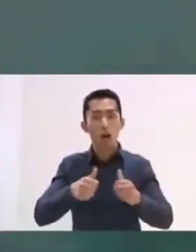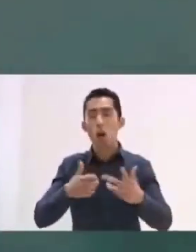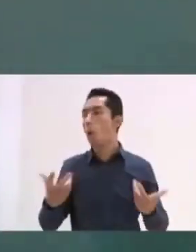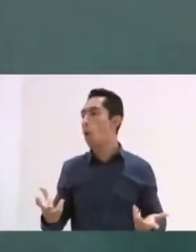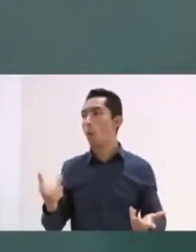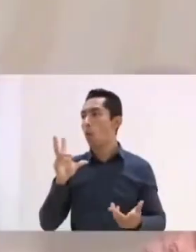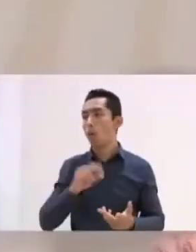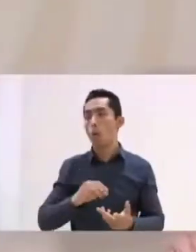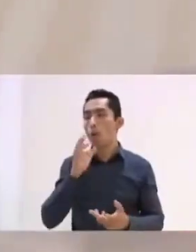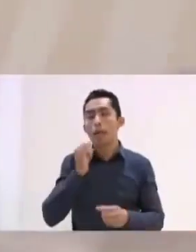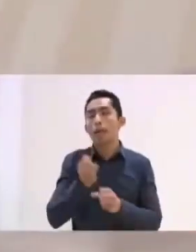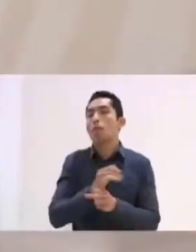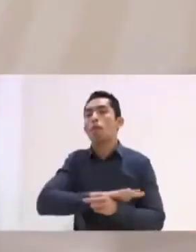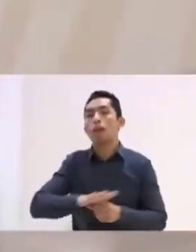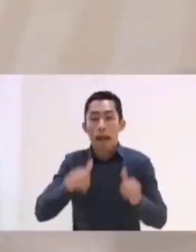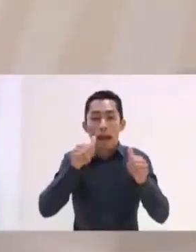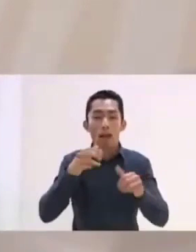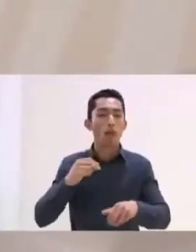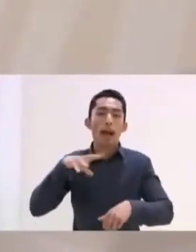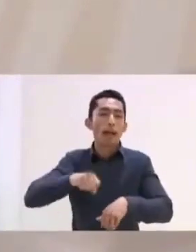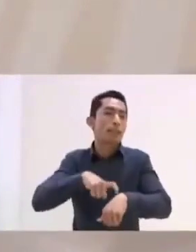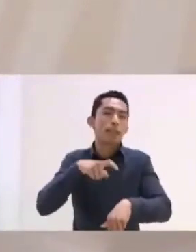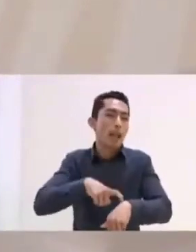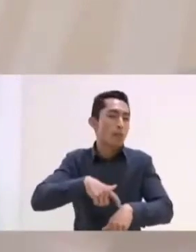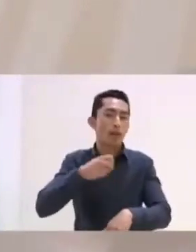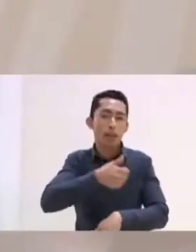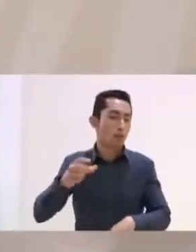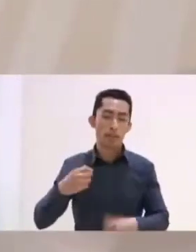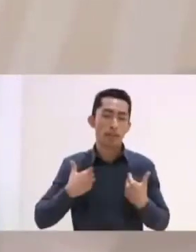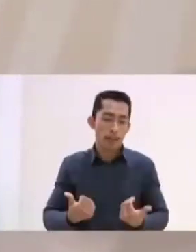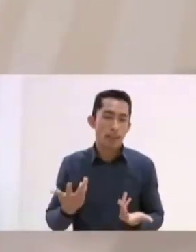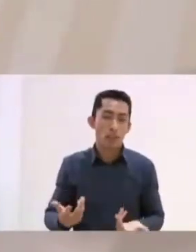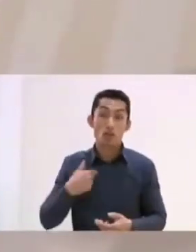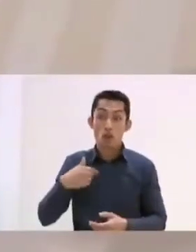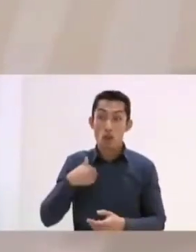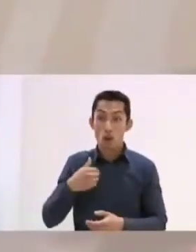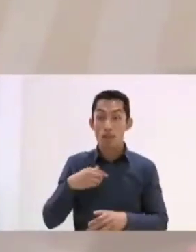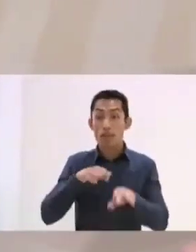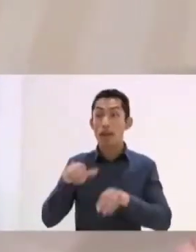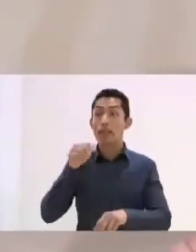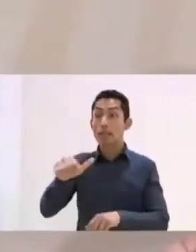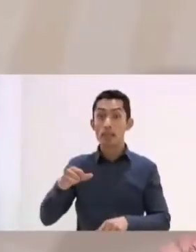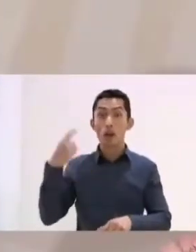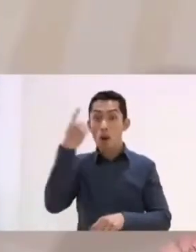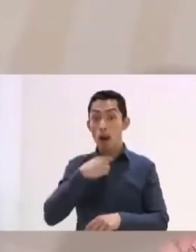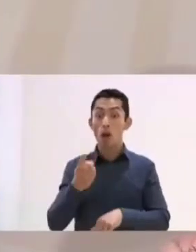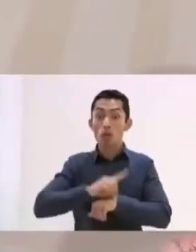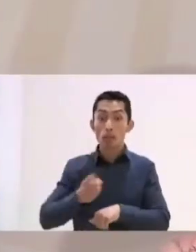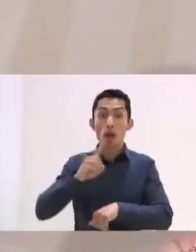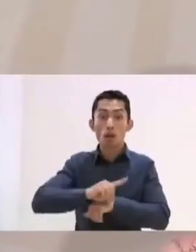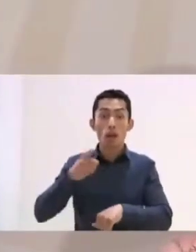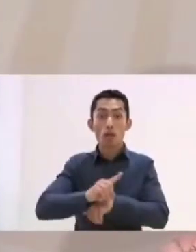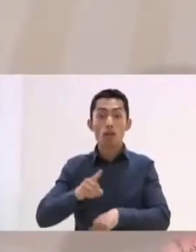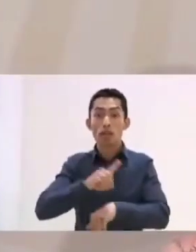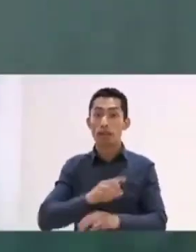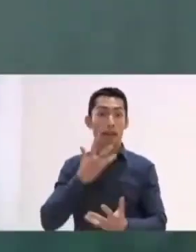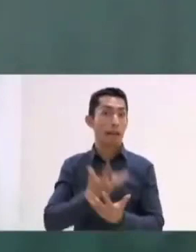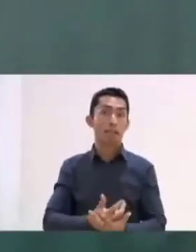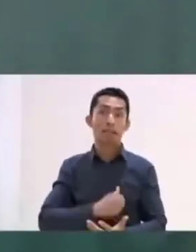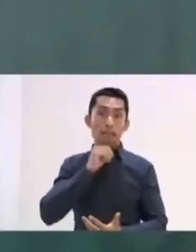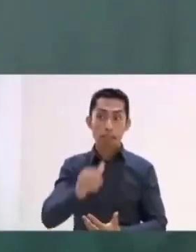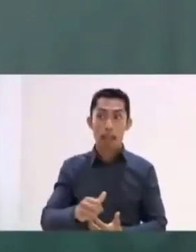a avanzar, no me va a alcanzar el tiempo. Trabajo 16 horas diarias sin